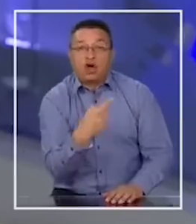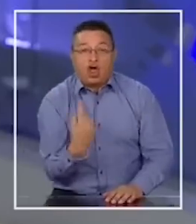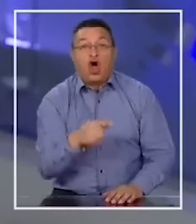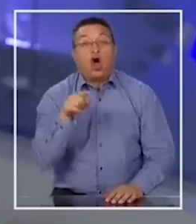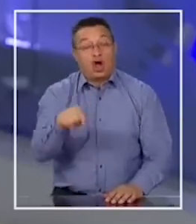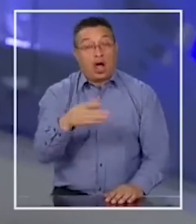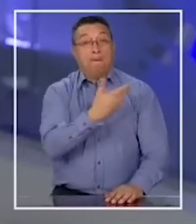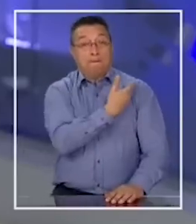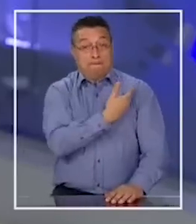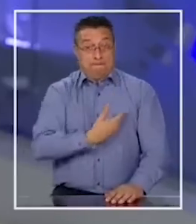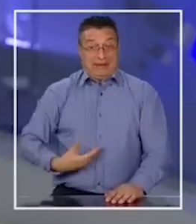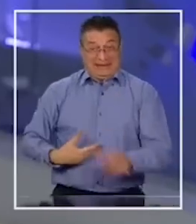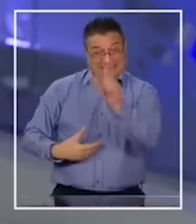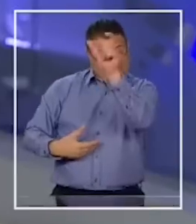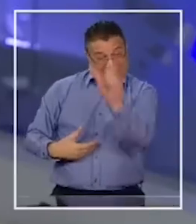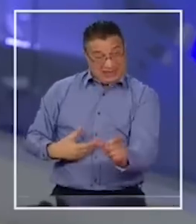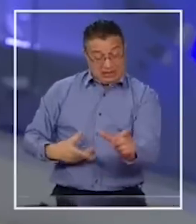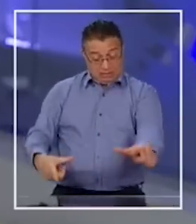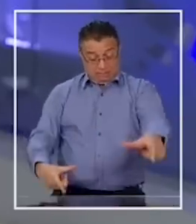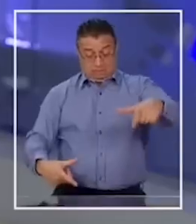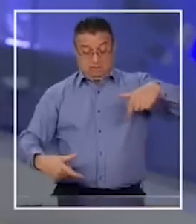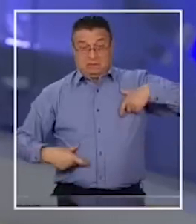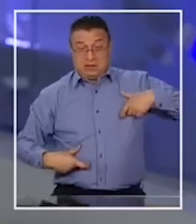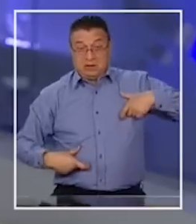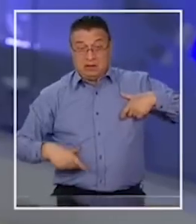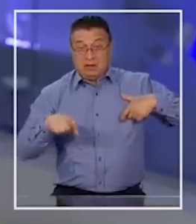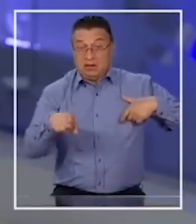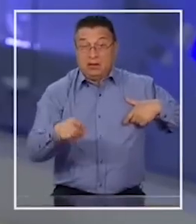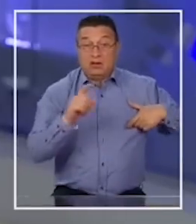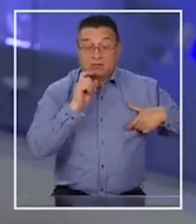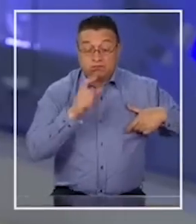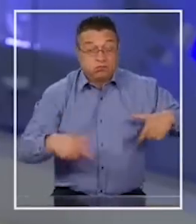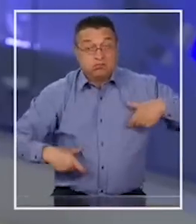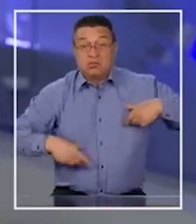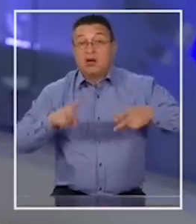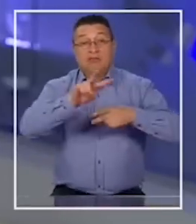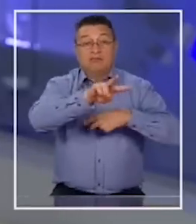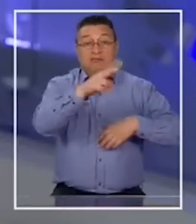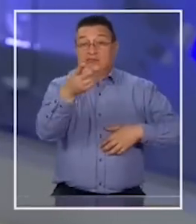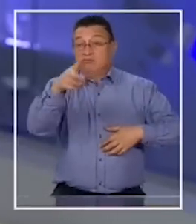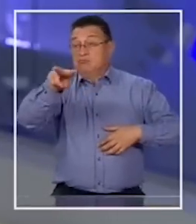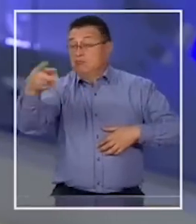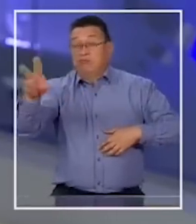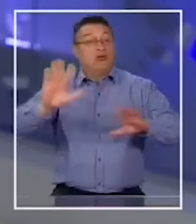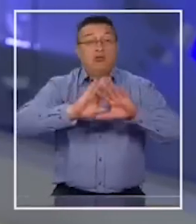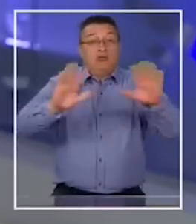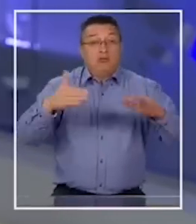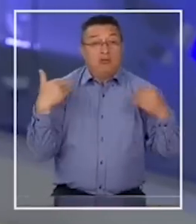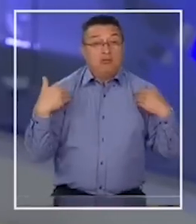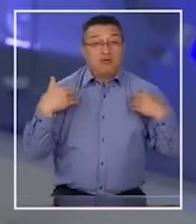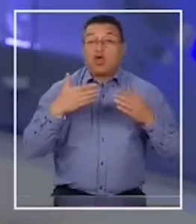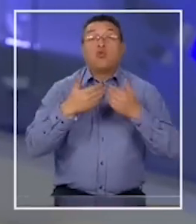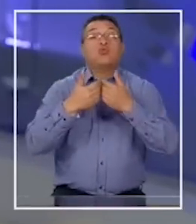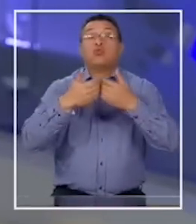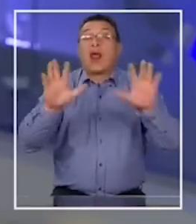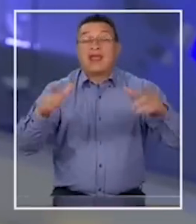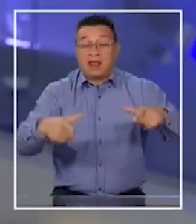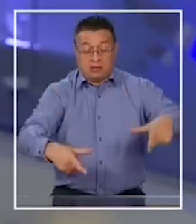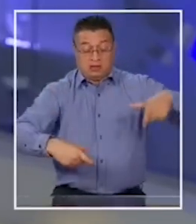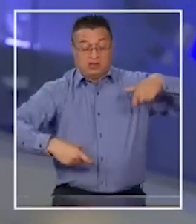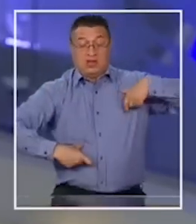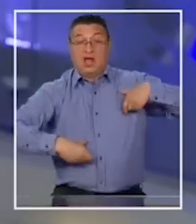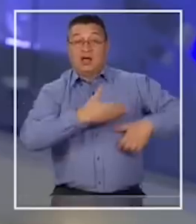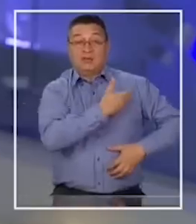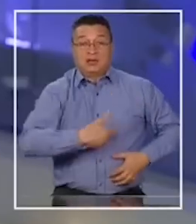de la República es un Más allá de quien la habita como le gusta decir a ellos o más allá de quien detenta el cargo de presidente de la república